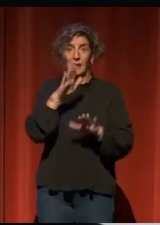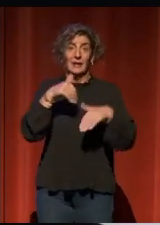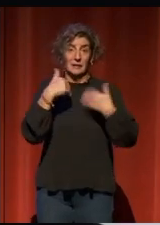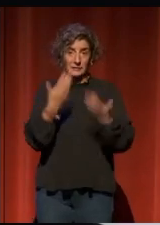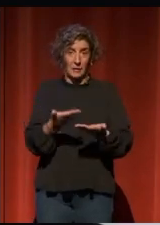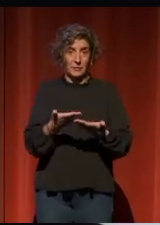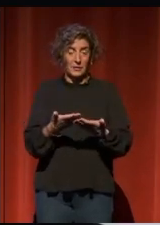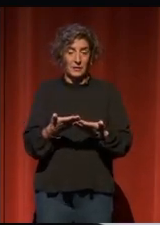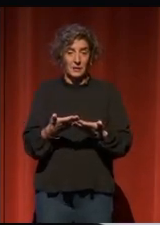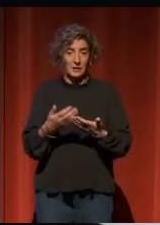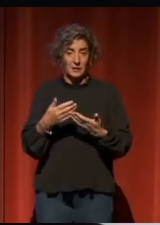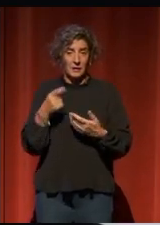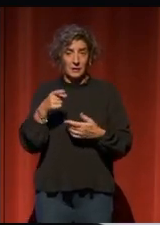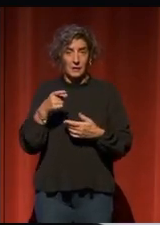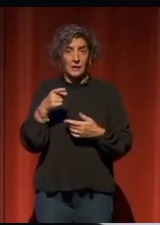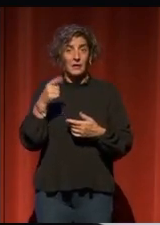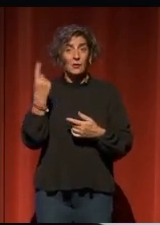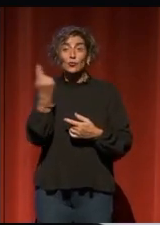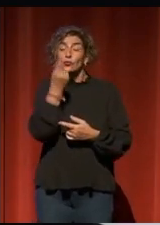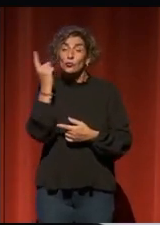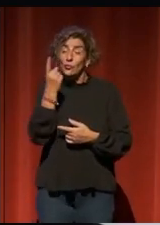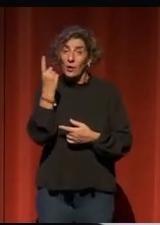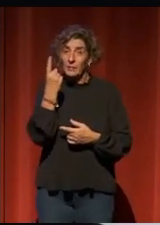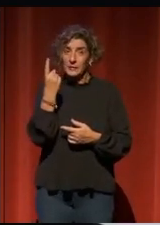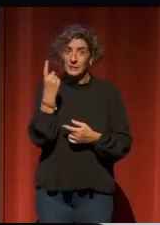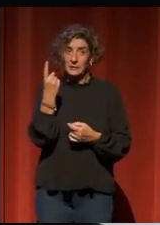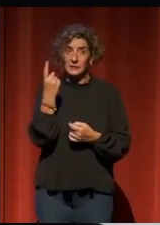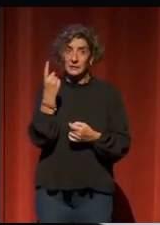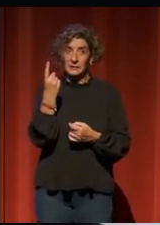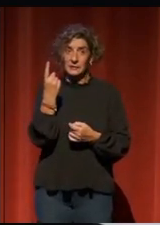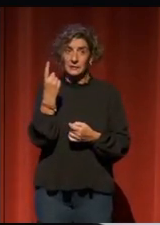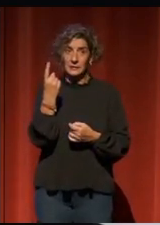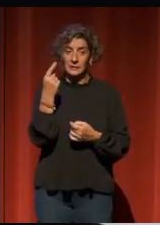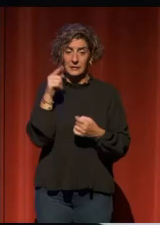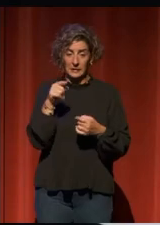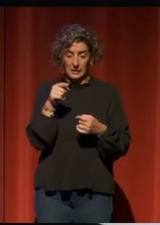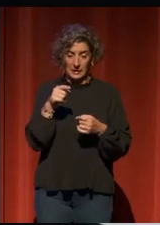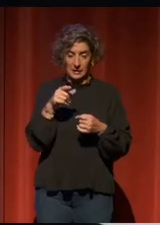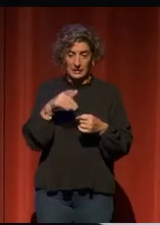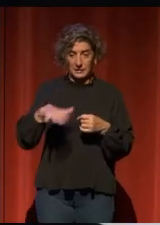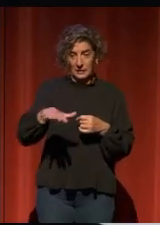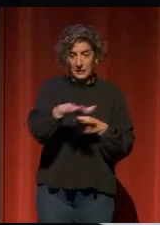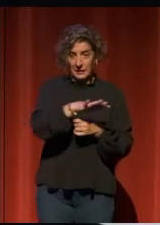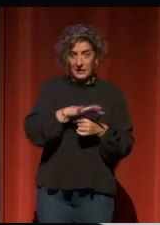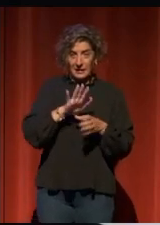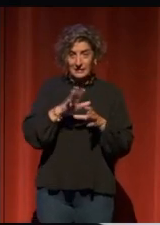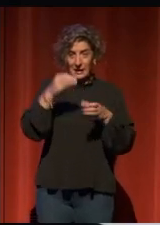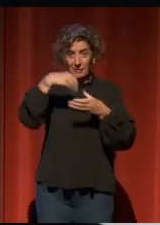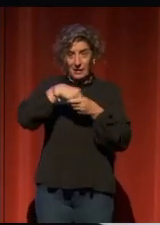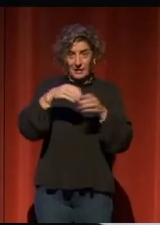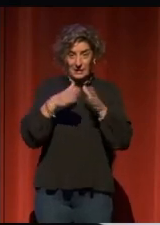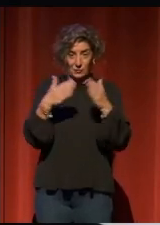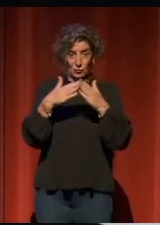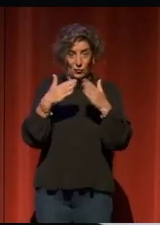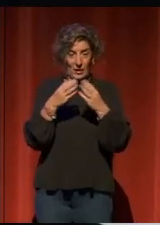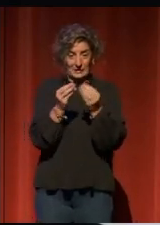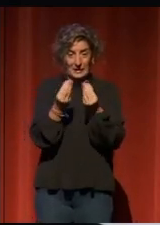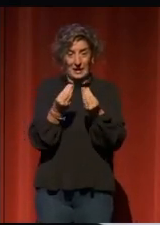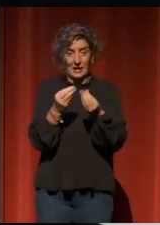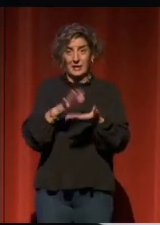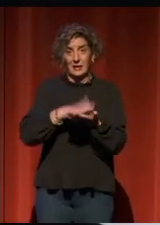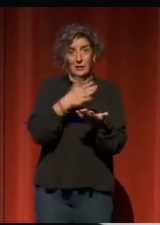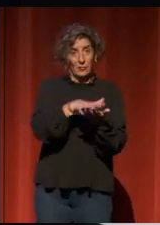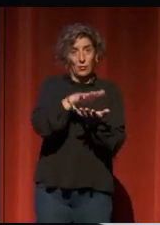del tiempo, el solo hecho de que esos volúmenes estuvieran en su casa le